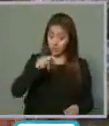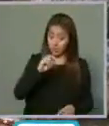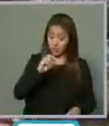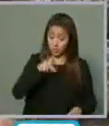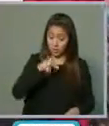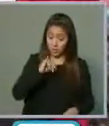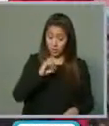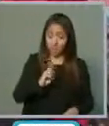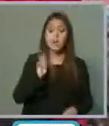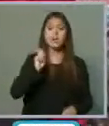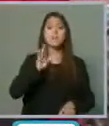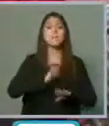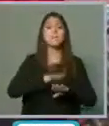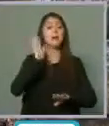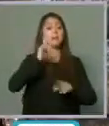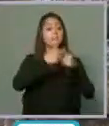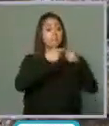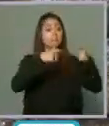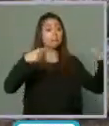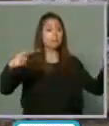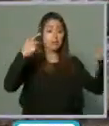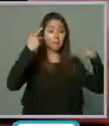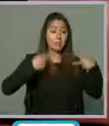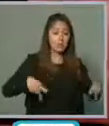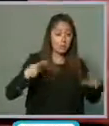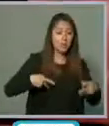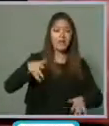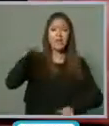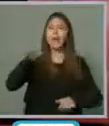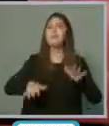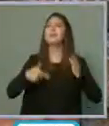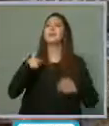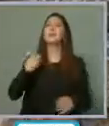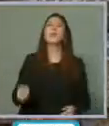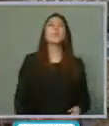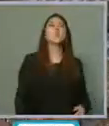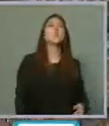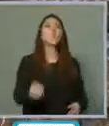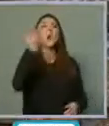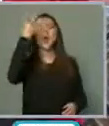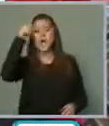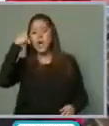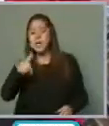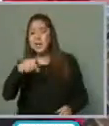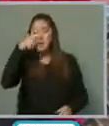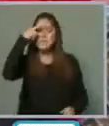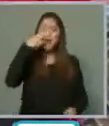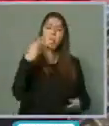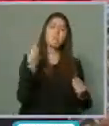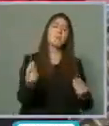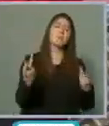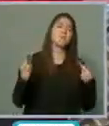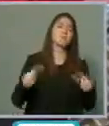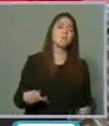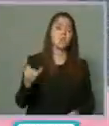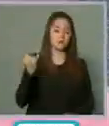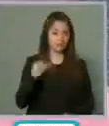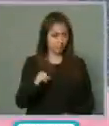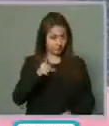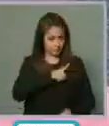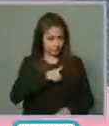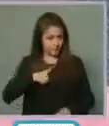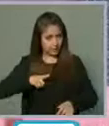del mundo. Porque normalmente cargamos sobre nuestros hombros eso de ¿cuántos somos? Ah, ojo. Y hay otro